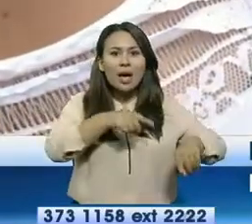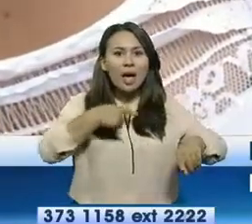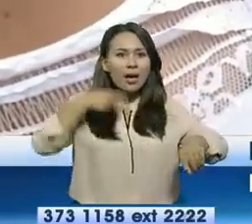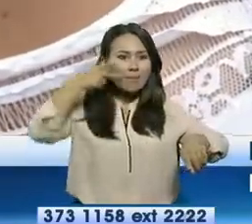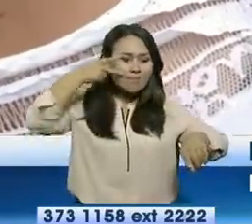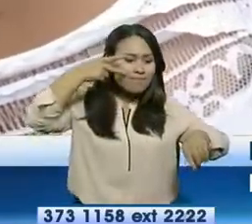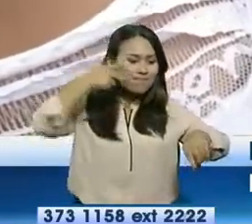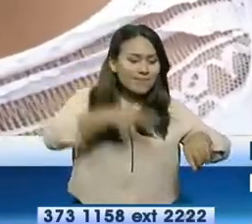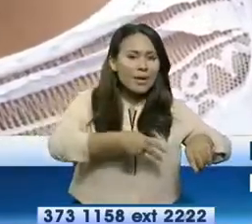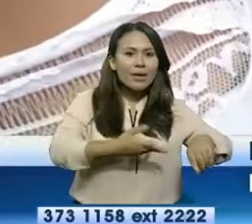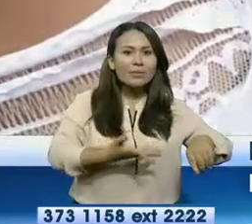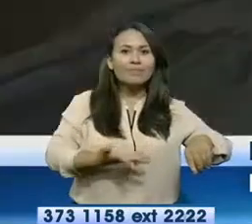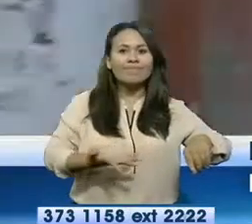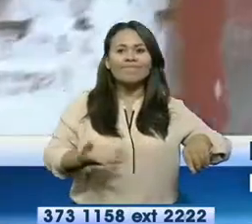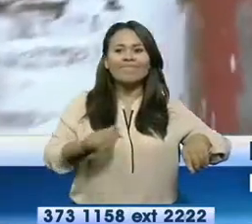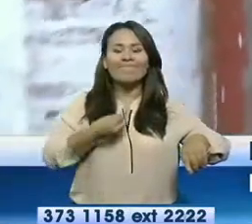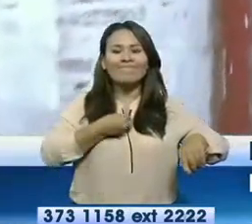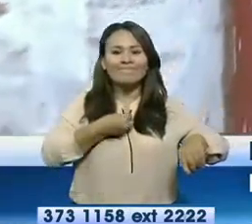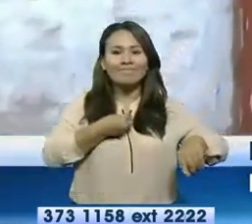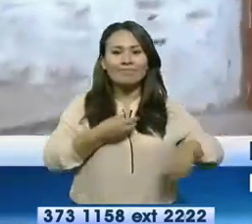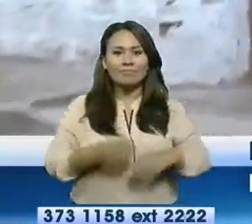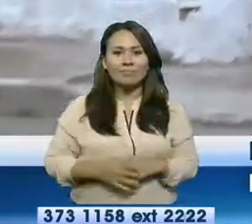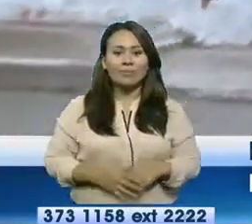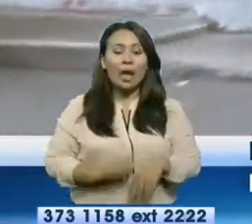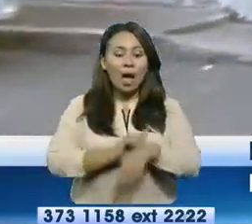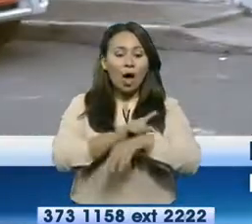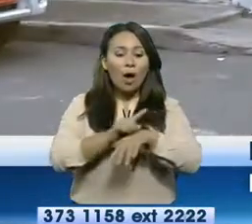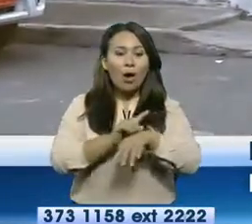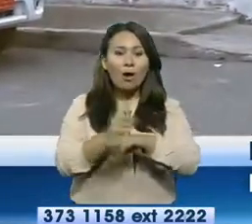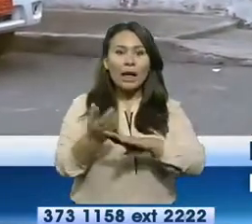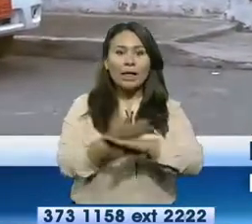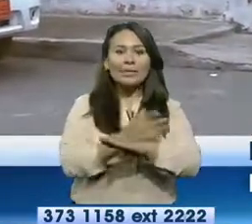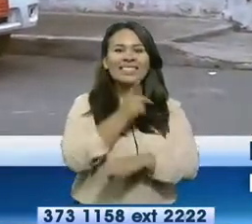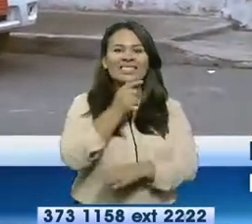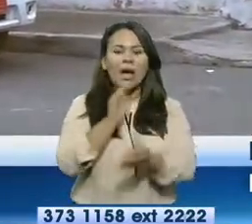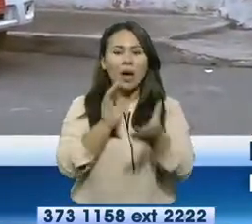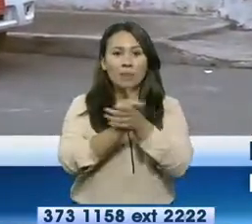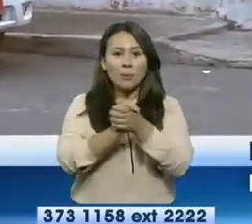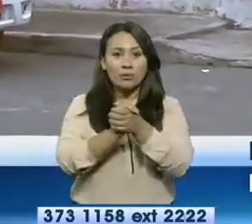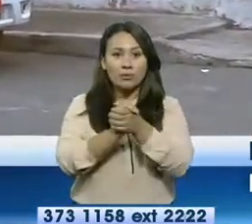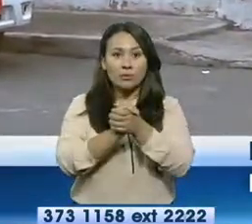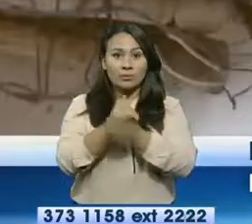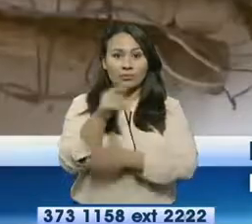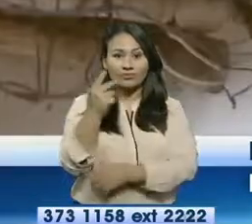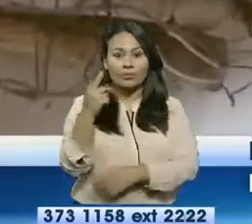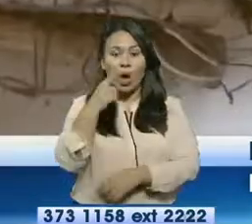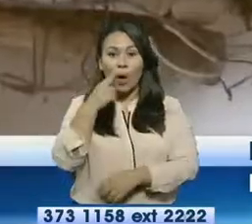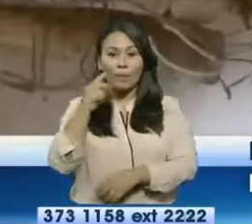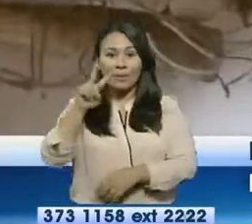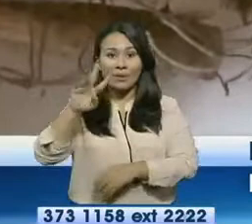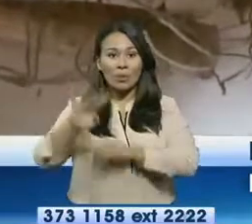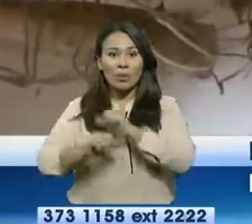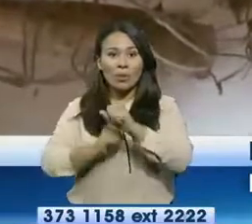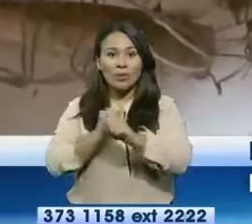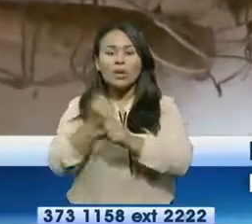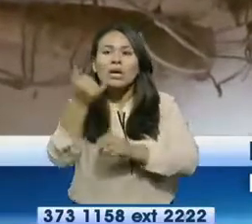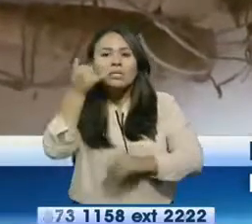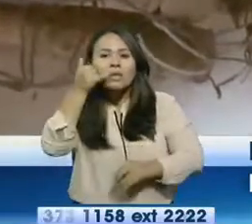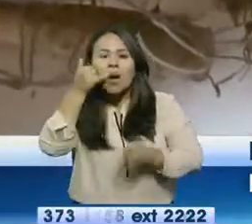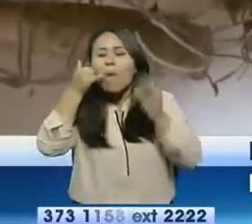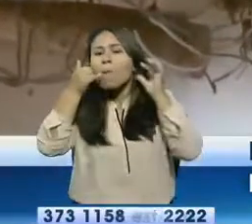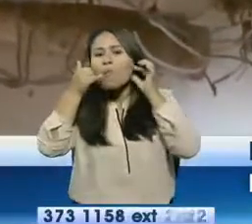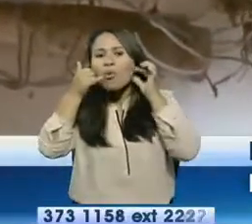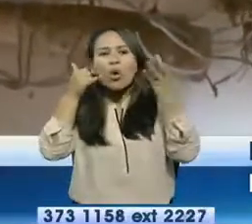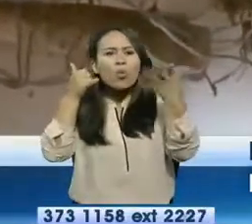que le han matado a la señora. Horas antes, supuestamente, la pareja de Ana Gabriela, de 24 años de edad, notificó que la señora no regresó a